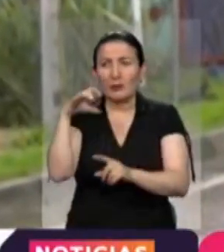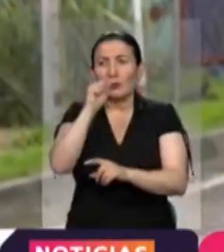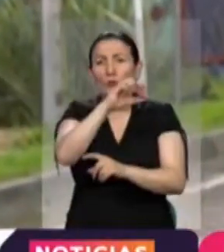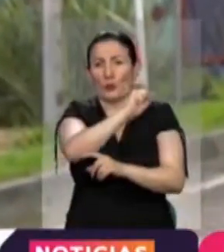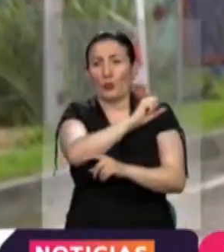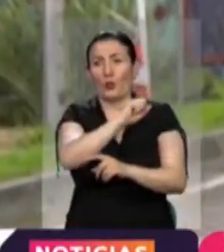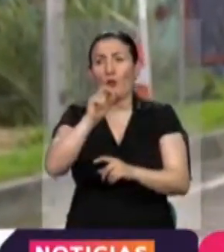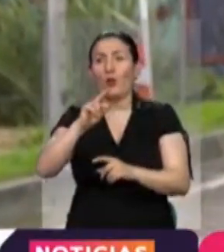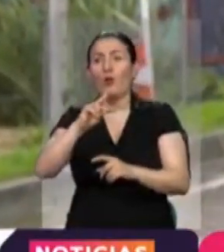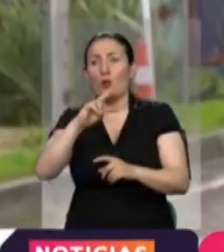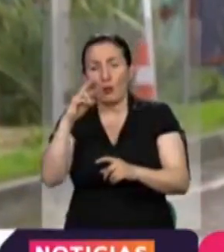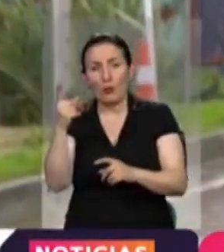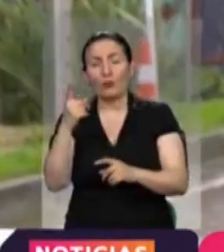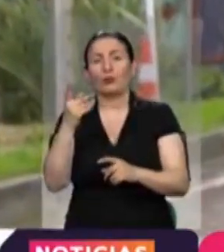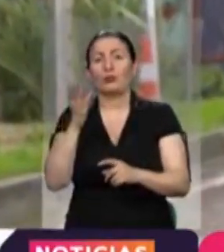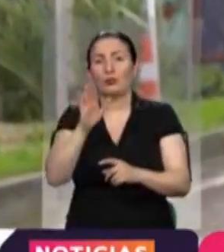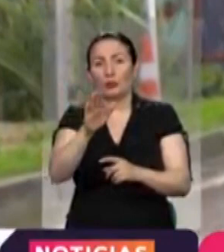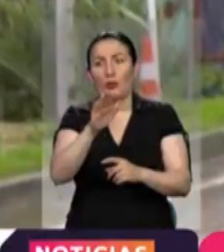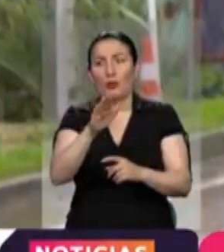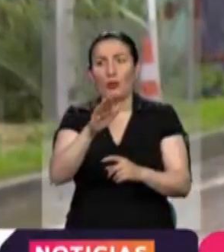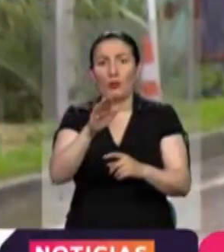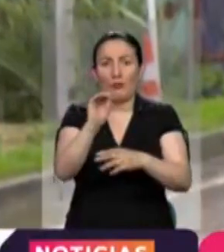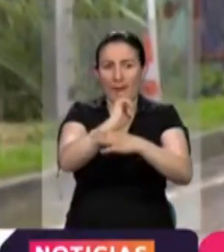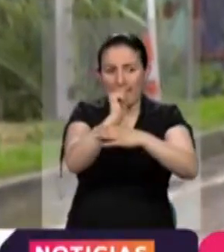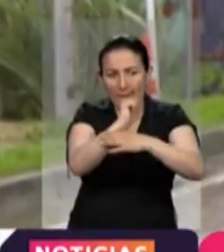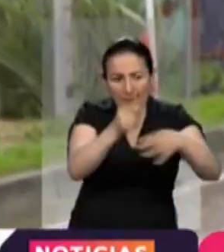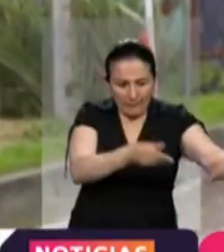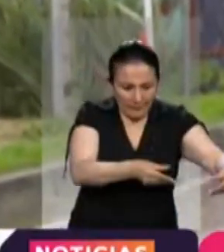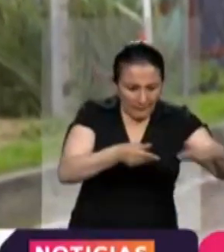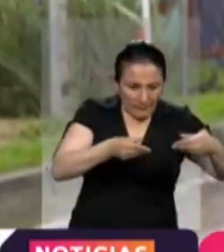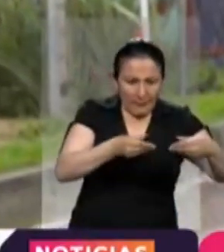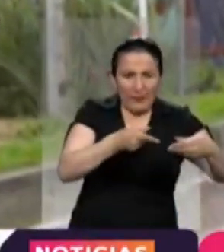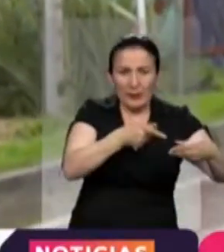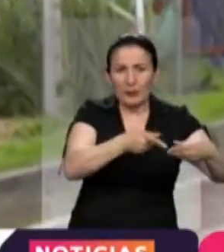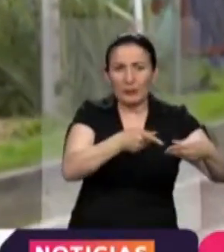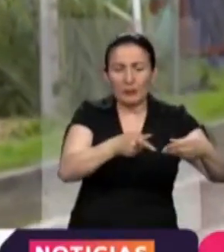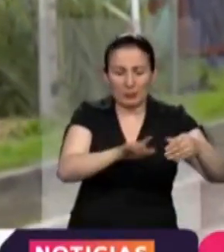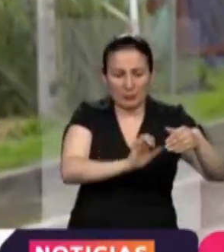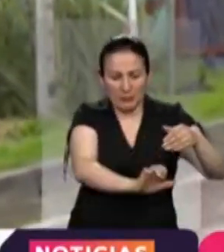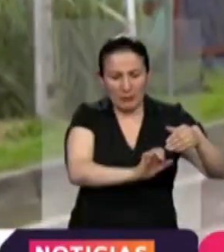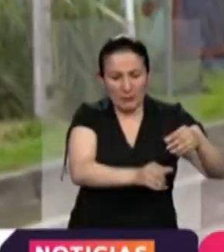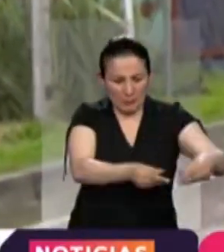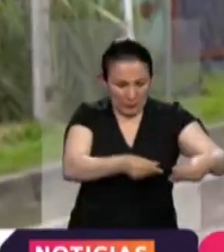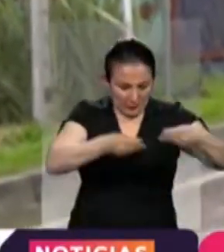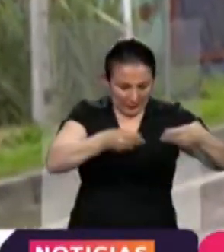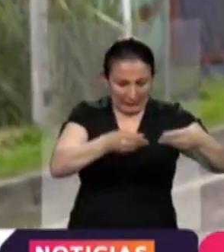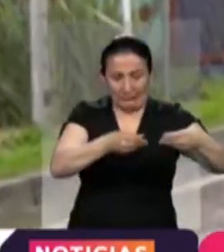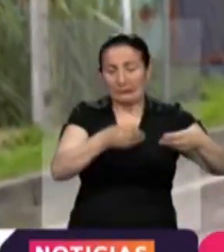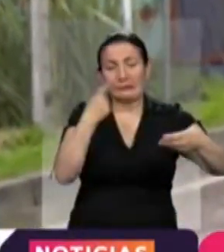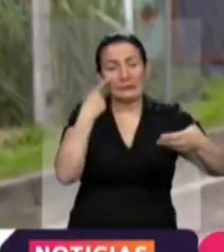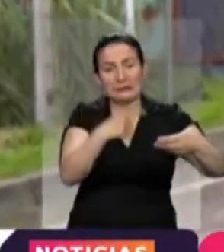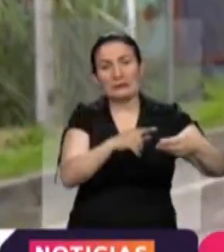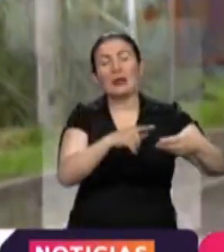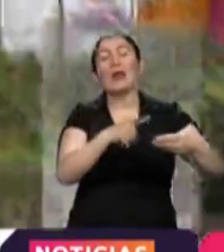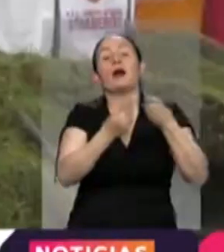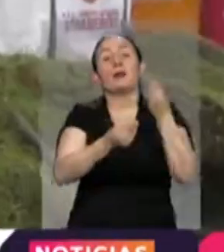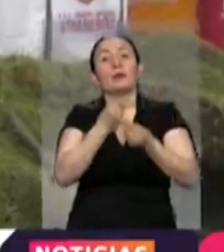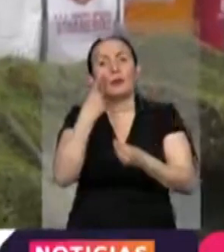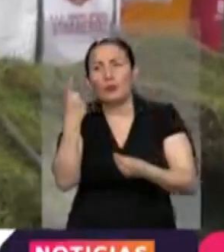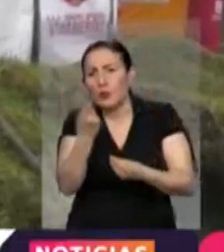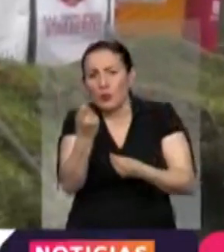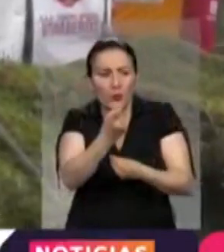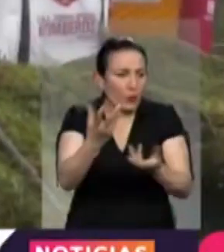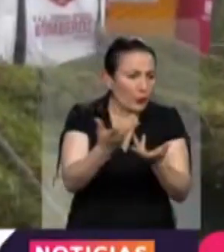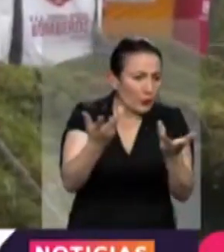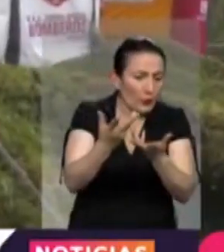identificar otra autoparte del vehículo, que era un guardabarro. Y estamos concentrando allí la búsqueda